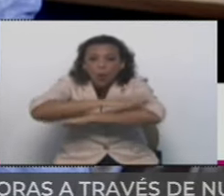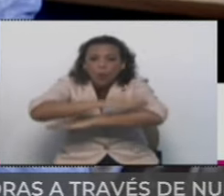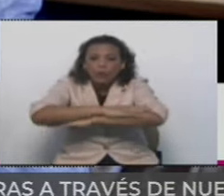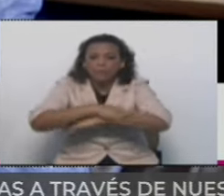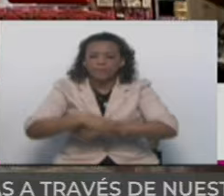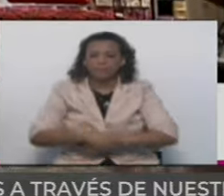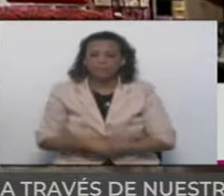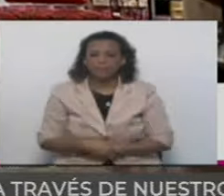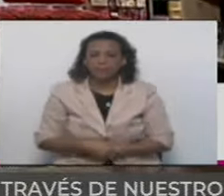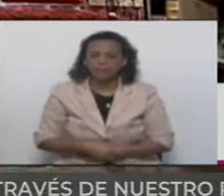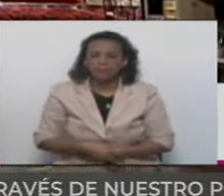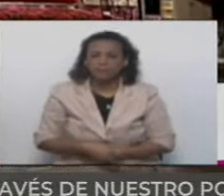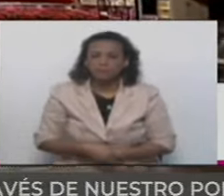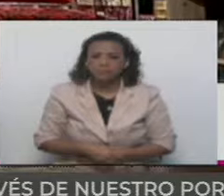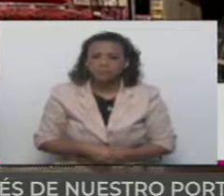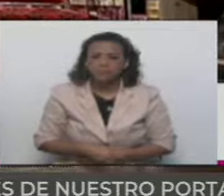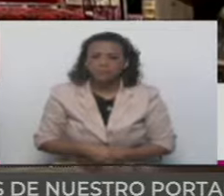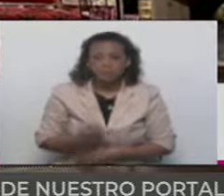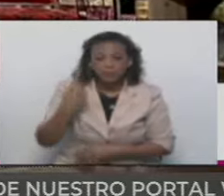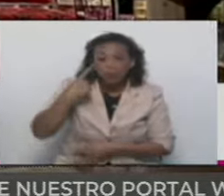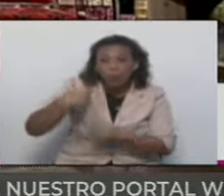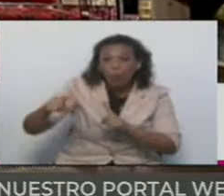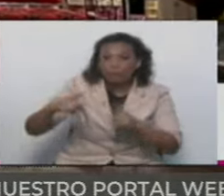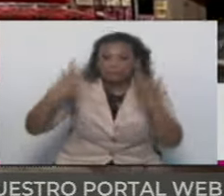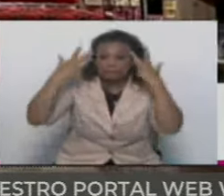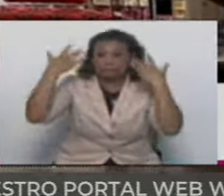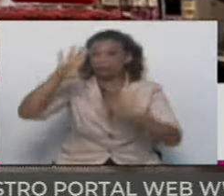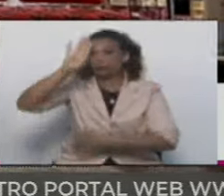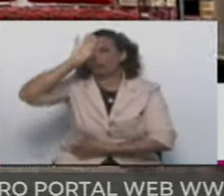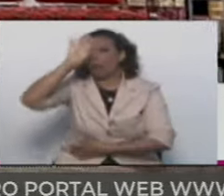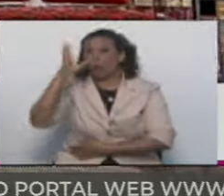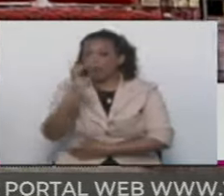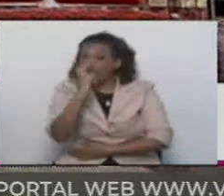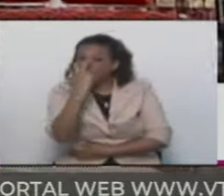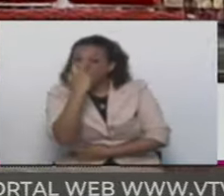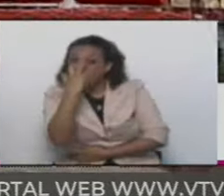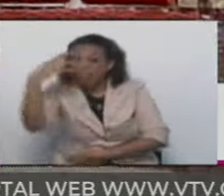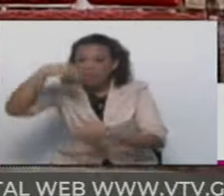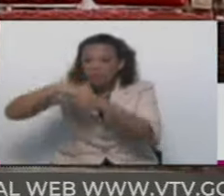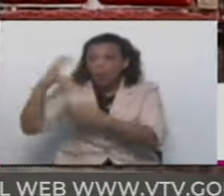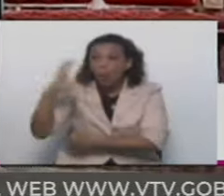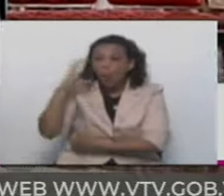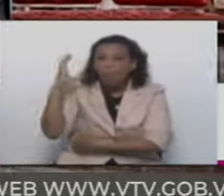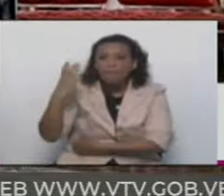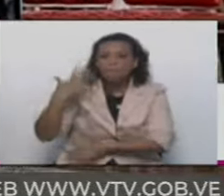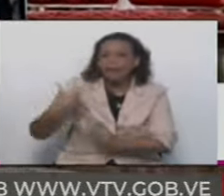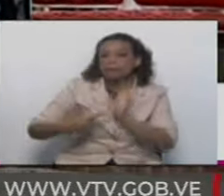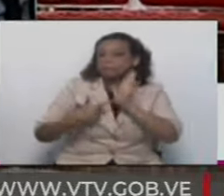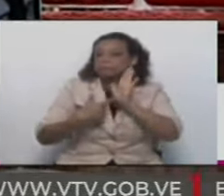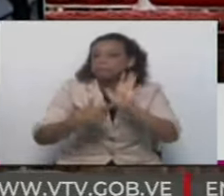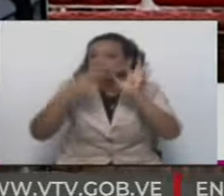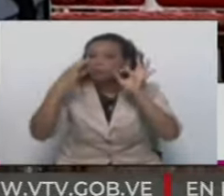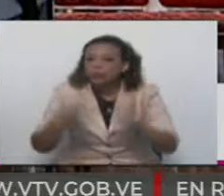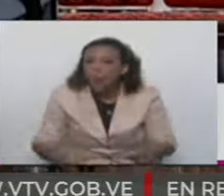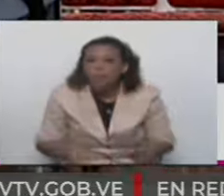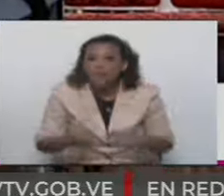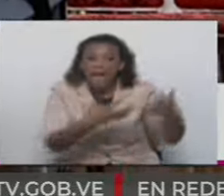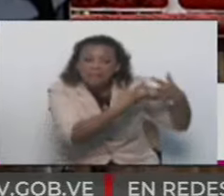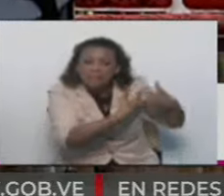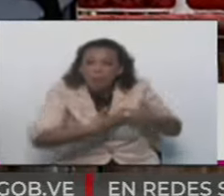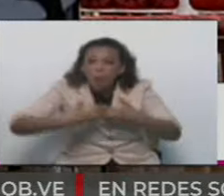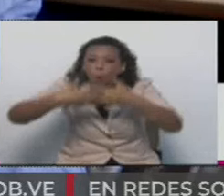Pegasus y todo este escándalo de espionaje ha demostrado que los mismos que